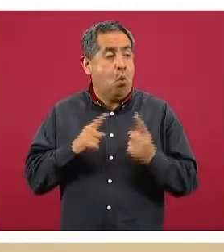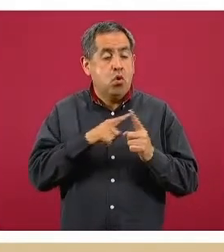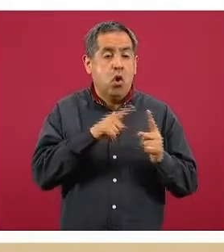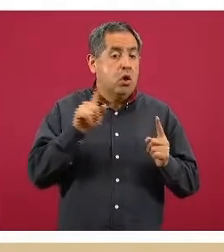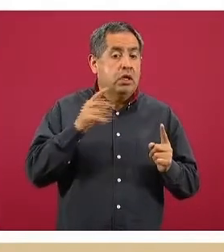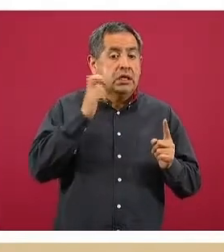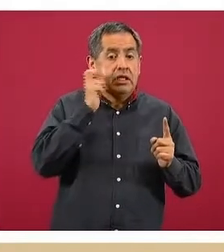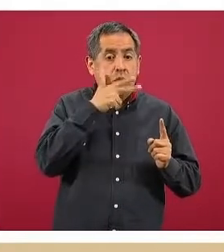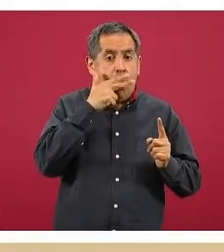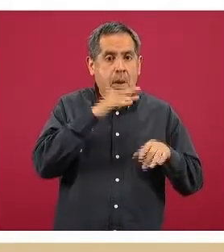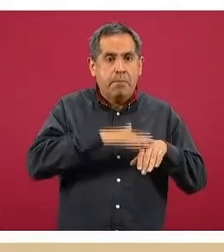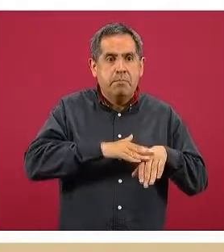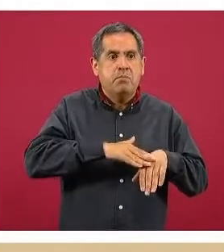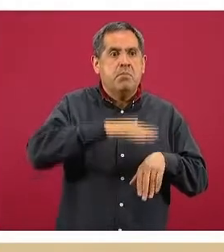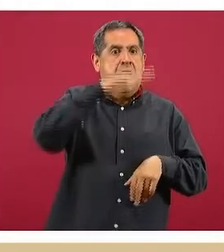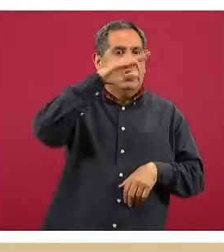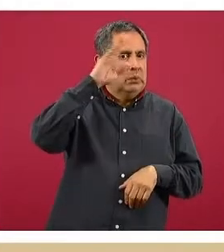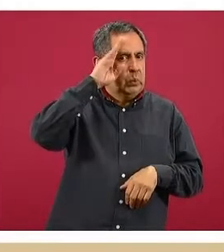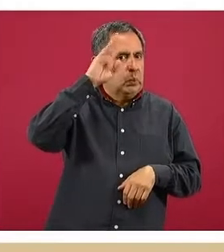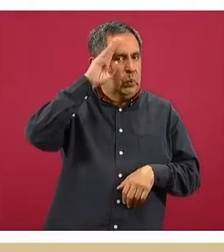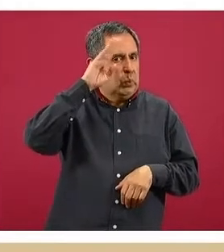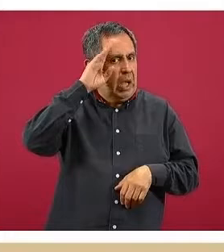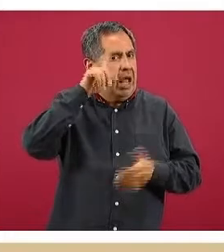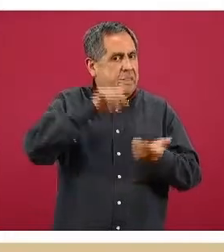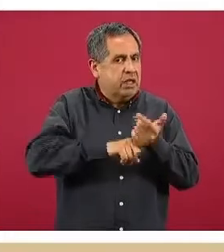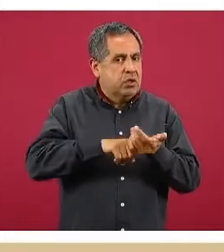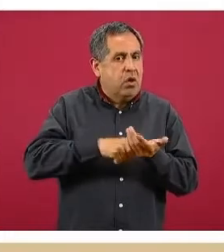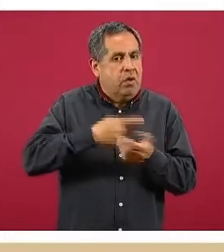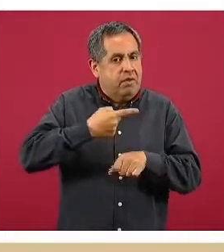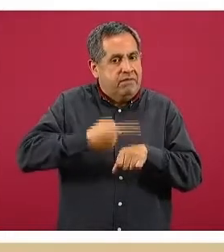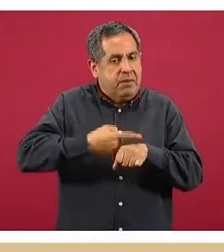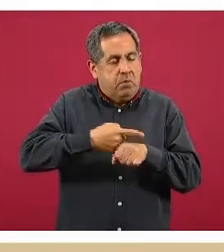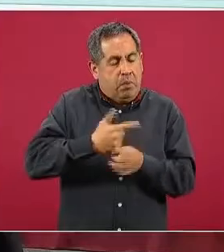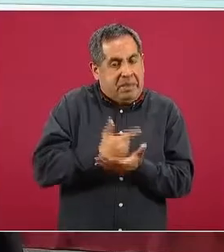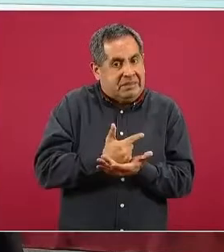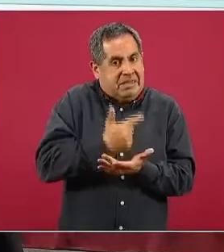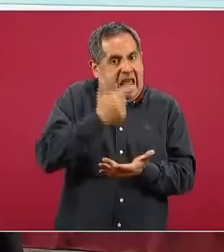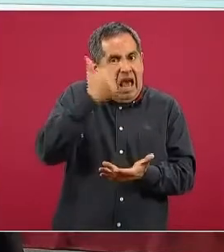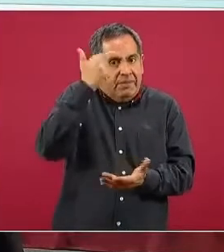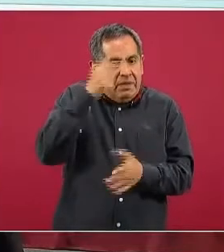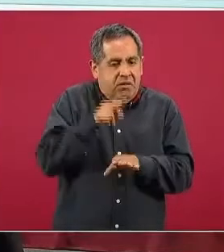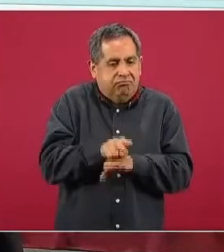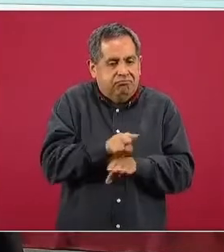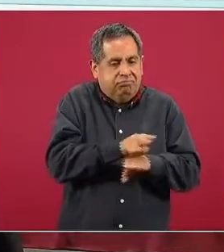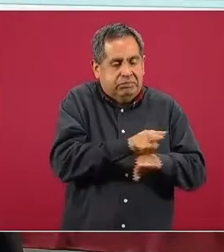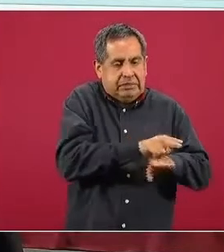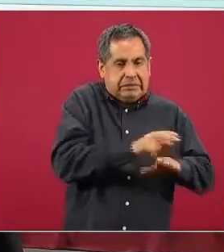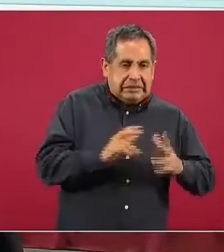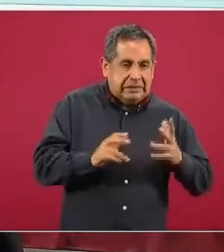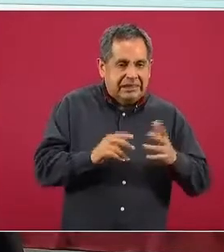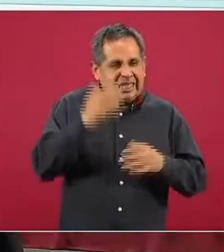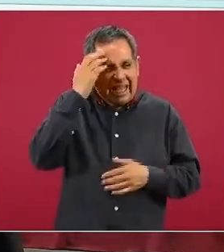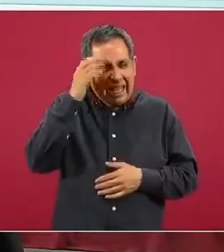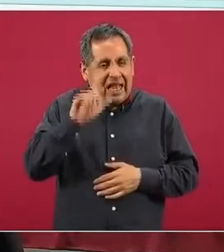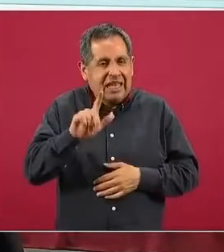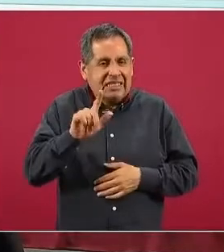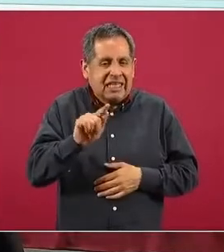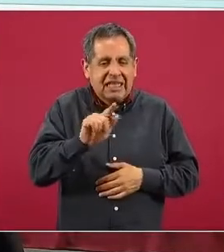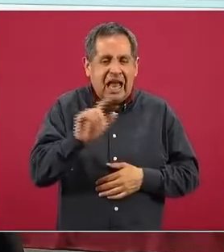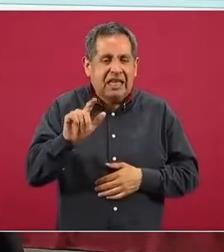que supera la mitad de sus camas, y de hecho en ambos casos se está prácticamente acercando a este nivel de seguridad que hablábamos de un